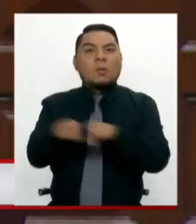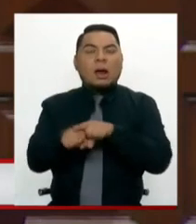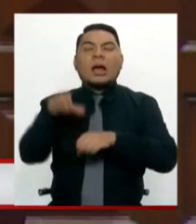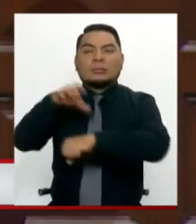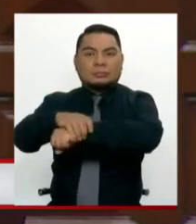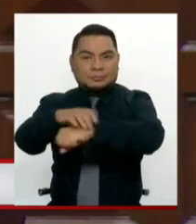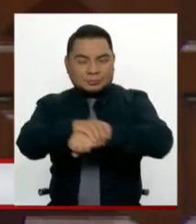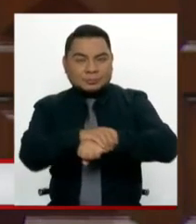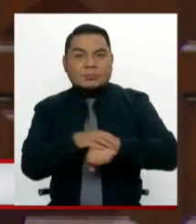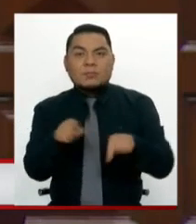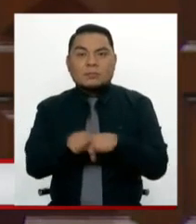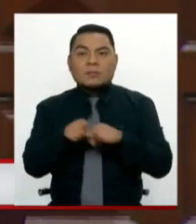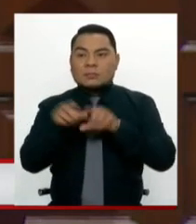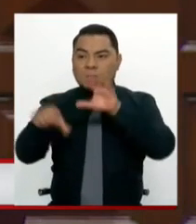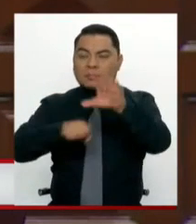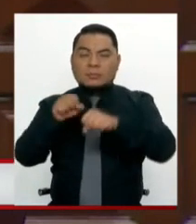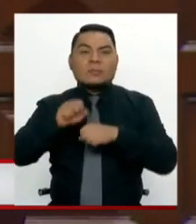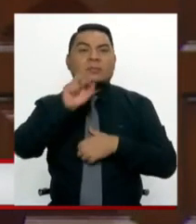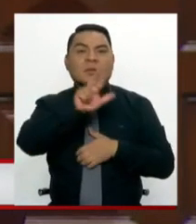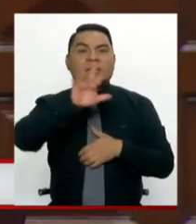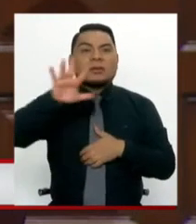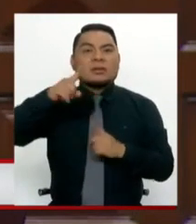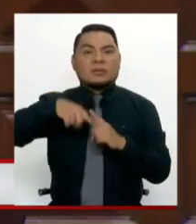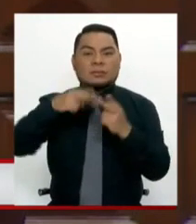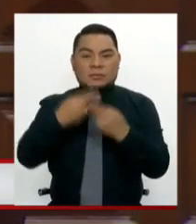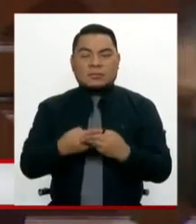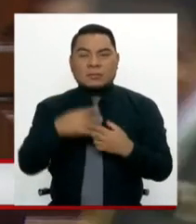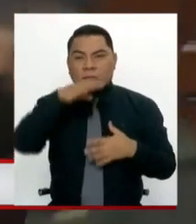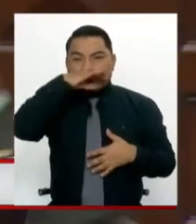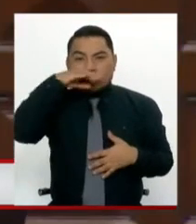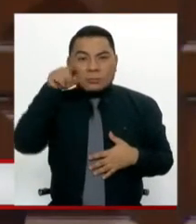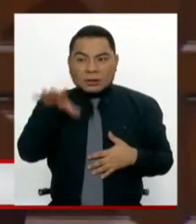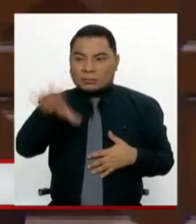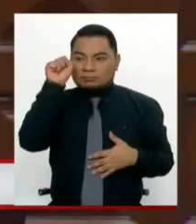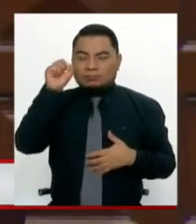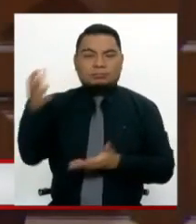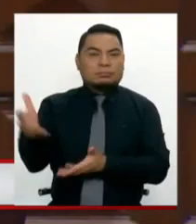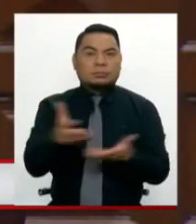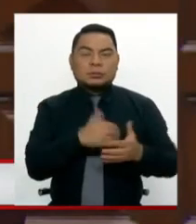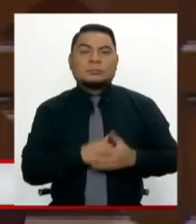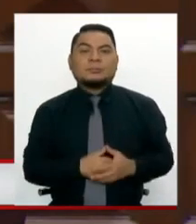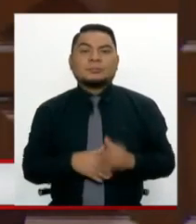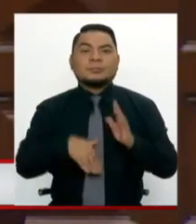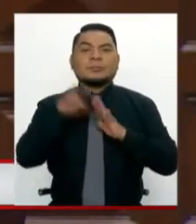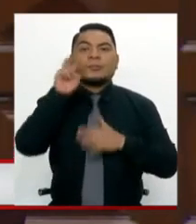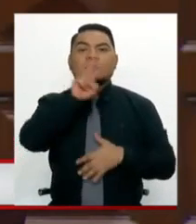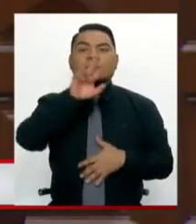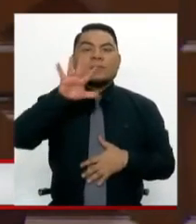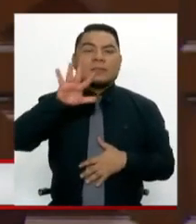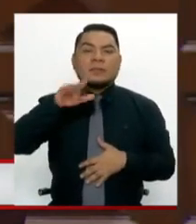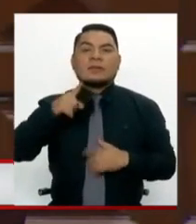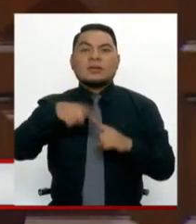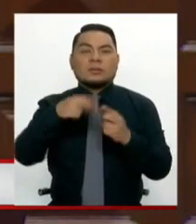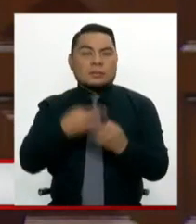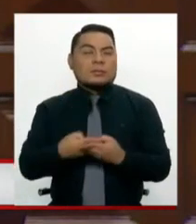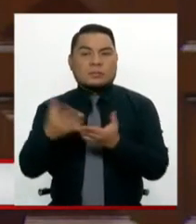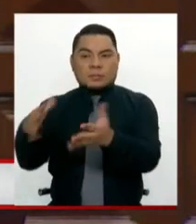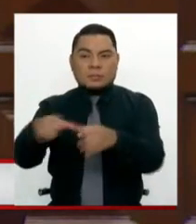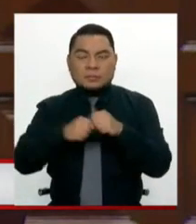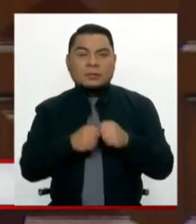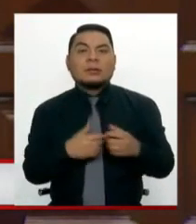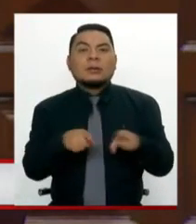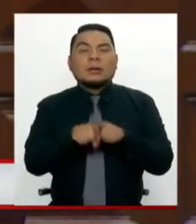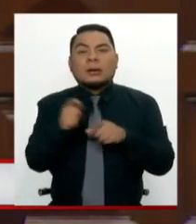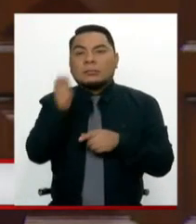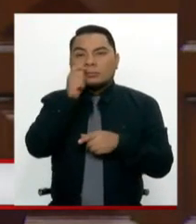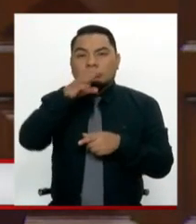decomiso de más de 35 toneladas de pasta básica de cocaína, más de 27 toneladas de